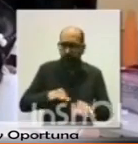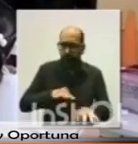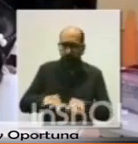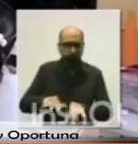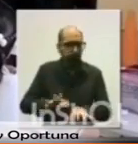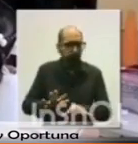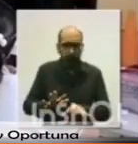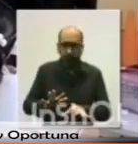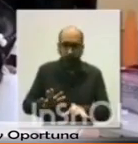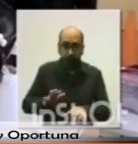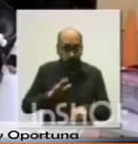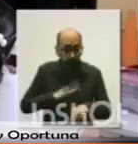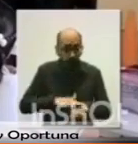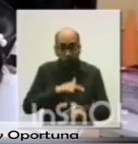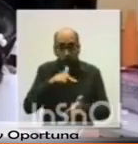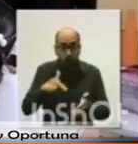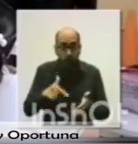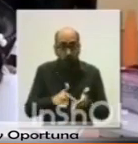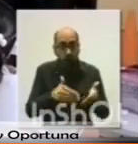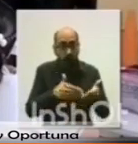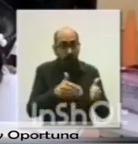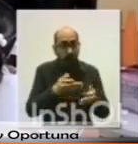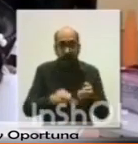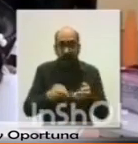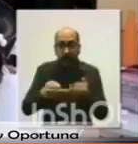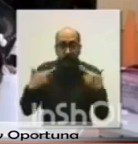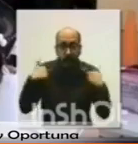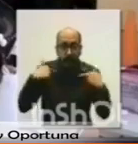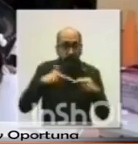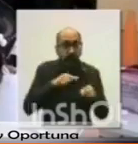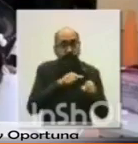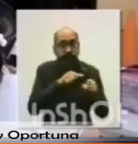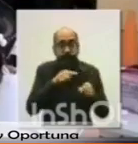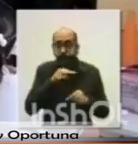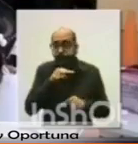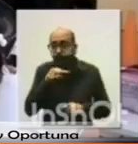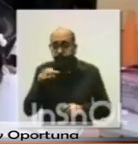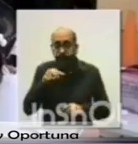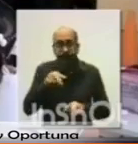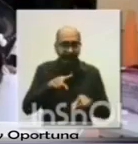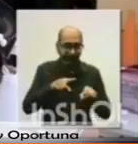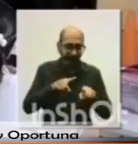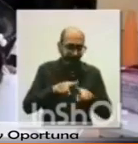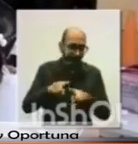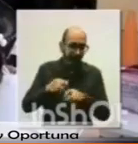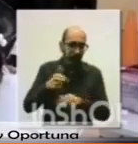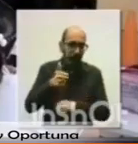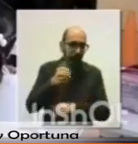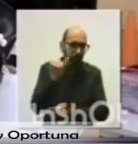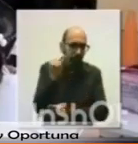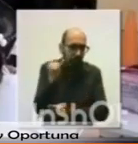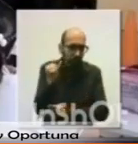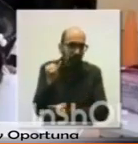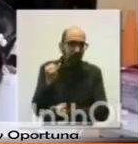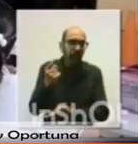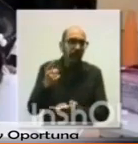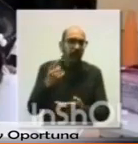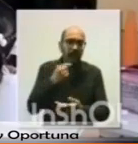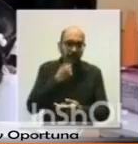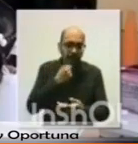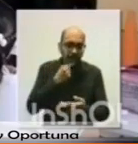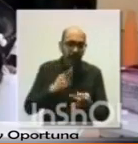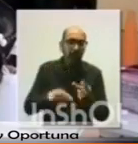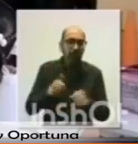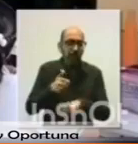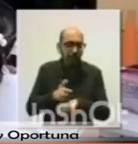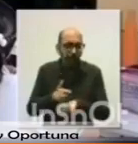siga otorgando, al trabajo que se está haciendo con cruce de información entre los diferentes niveles de la Secretaría para seguir realizando eventos públicos